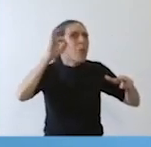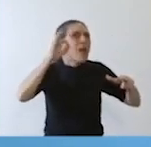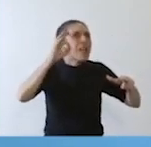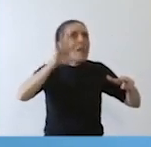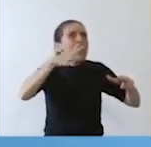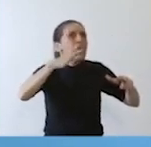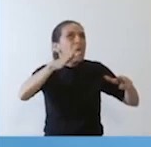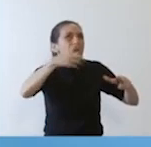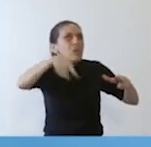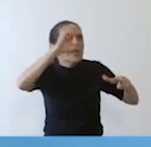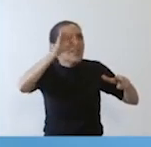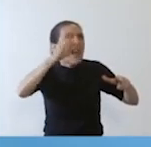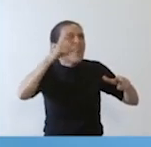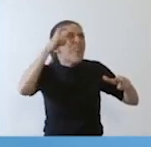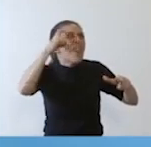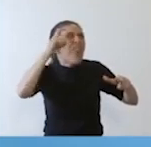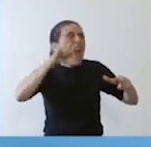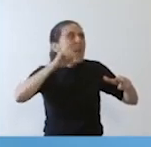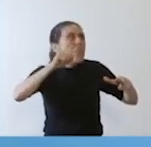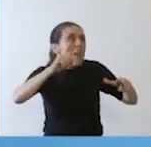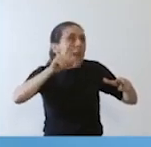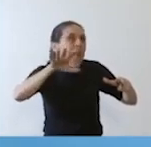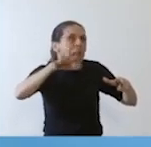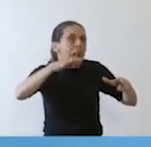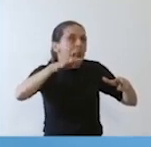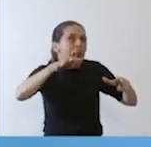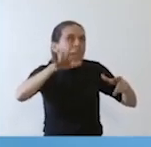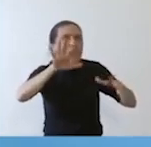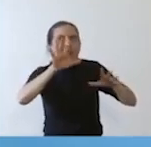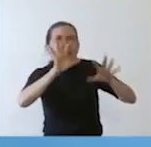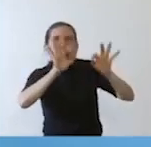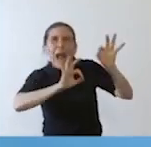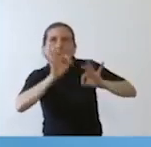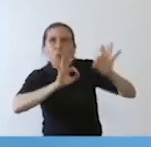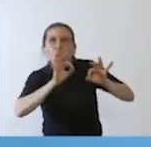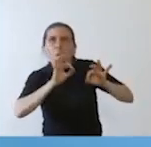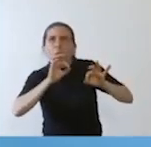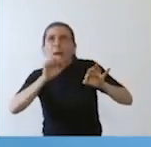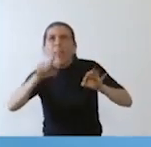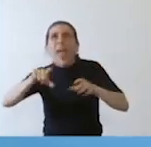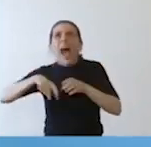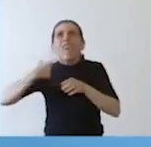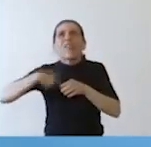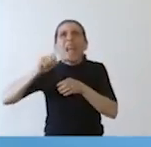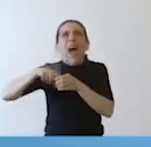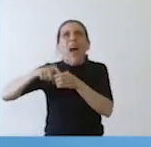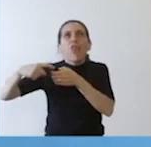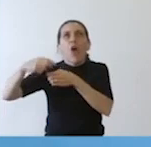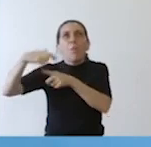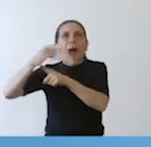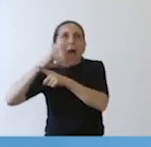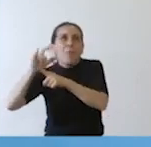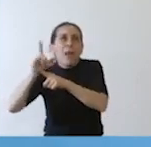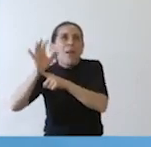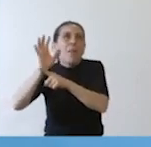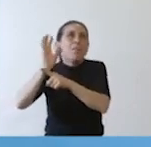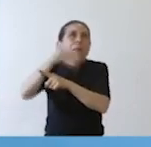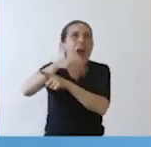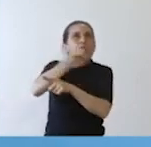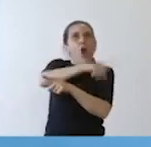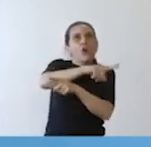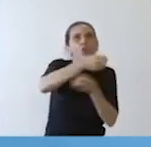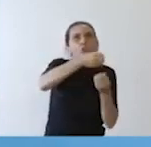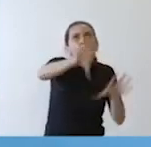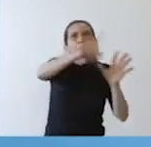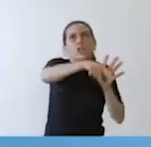de 10.000, se calcula con estimado del PAMI solo de sus afiliados, más los que podrían no estar